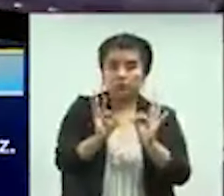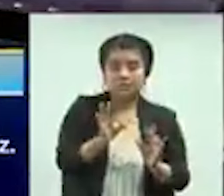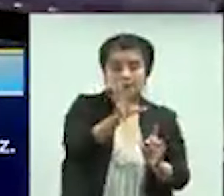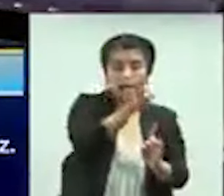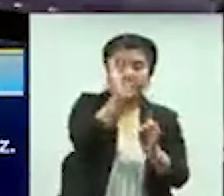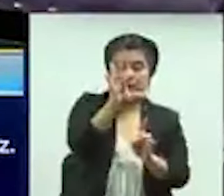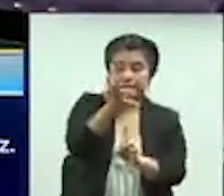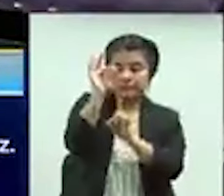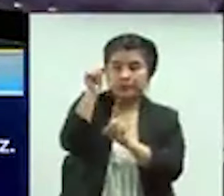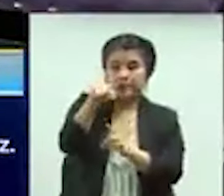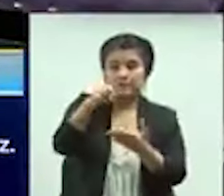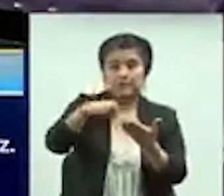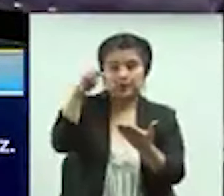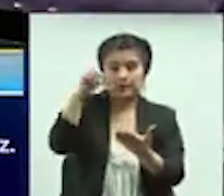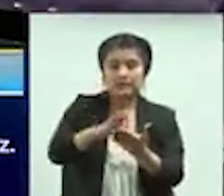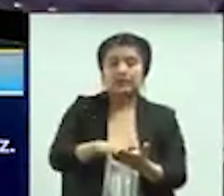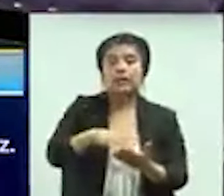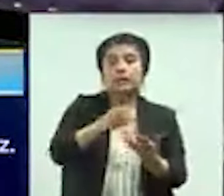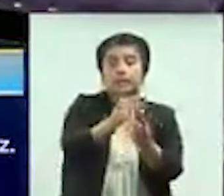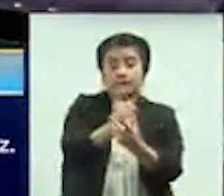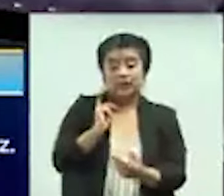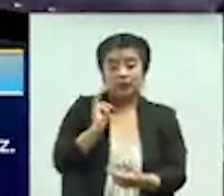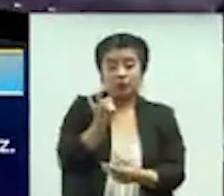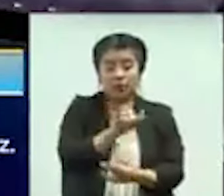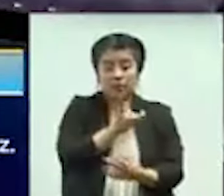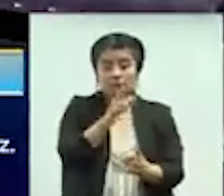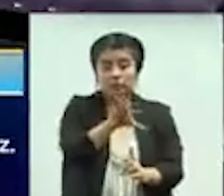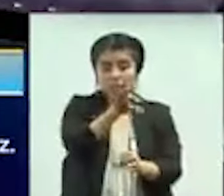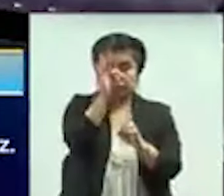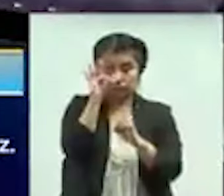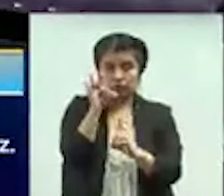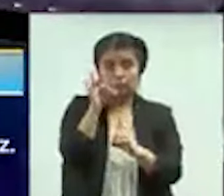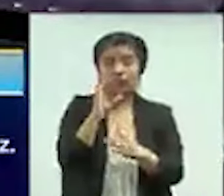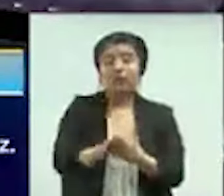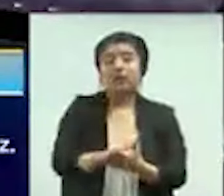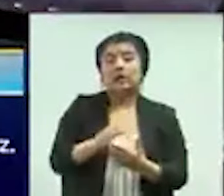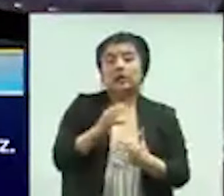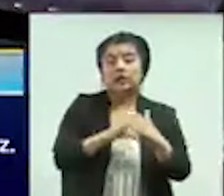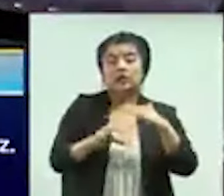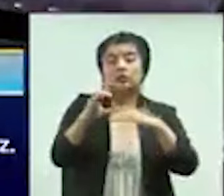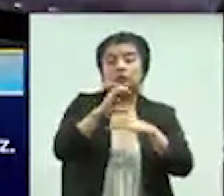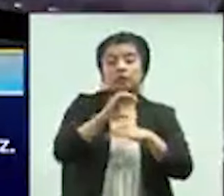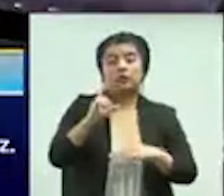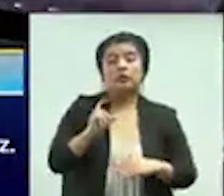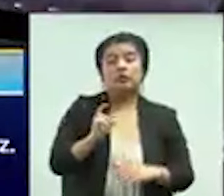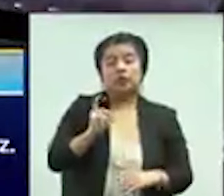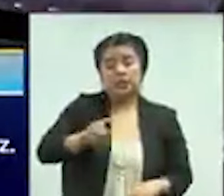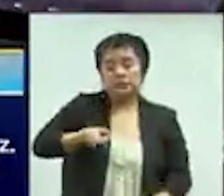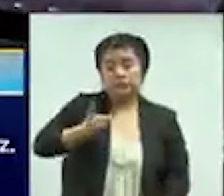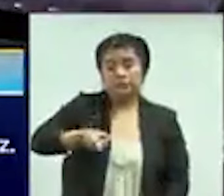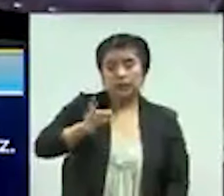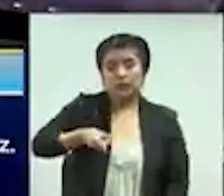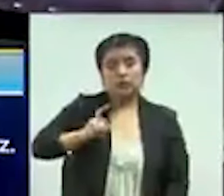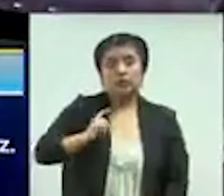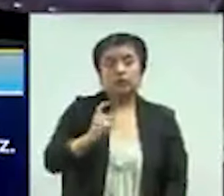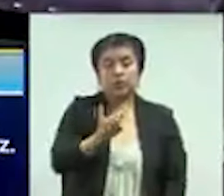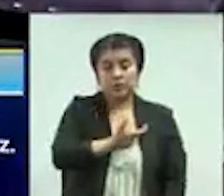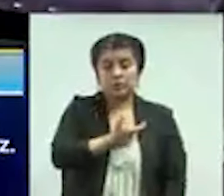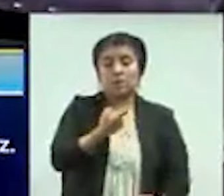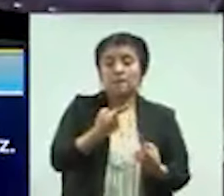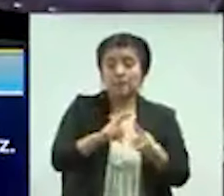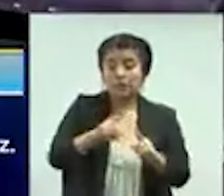palestino. Elecciones parlamentarias en las que se eligen a los miembros del Consejo Legislativo Palestino,